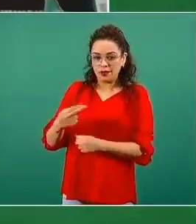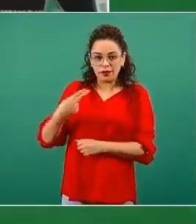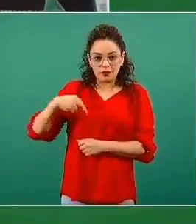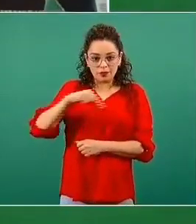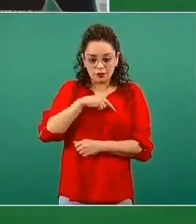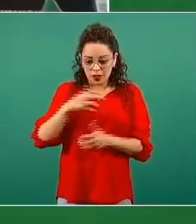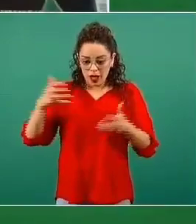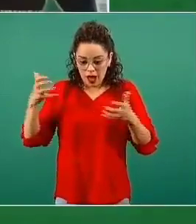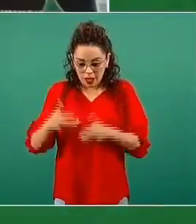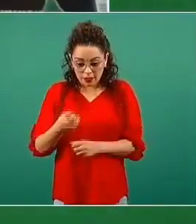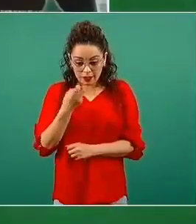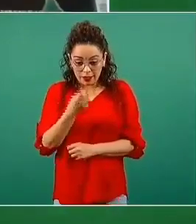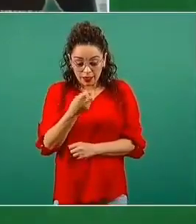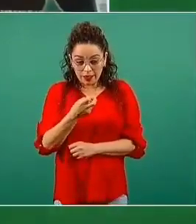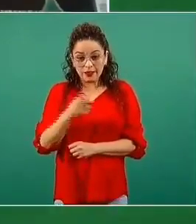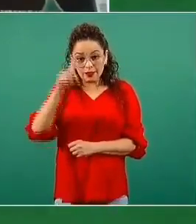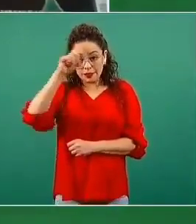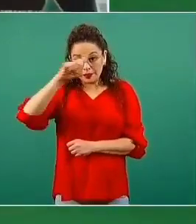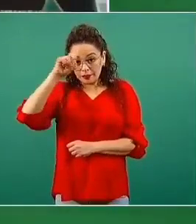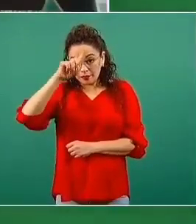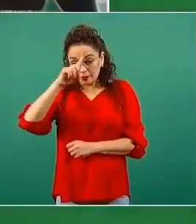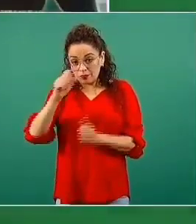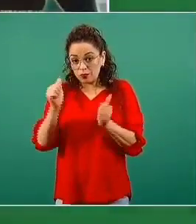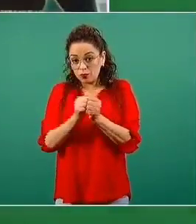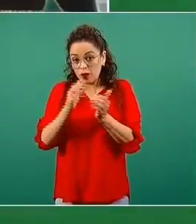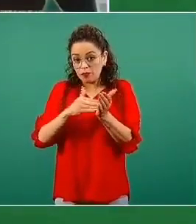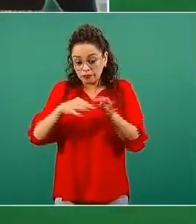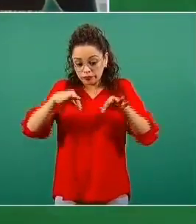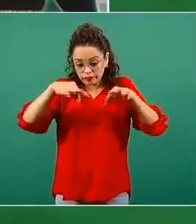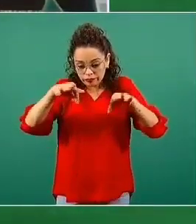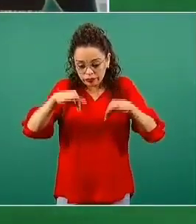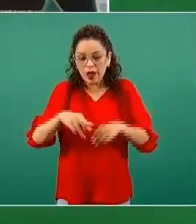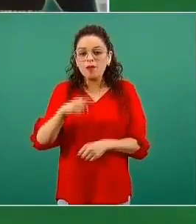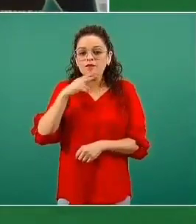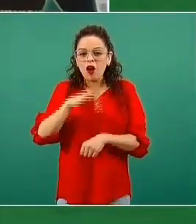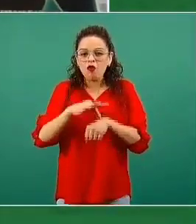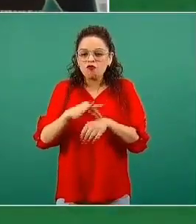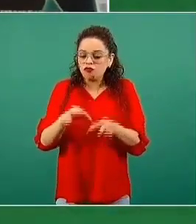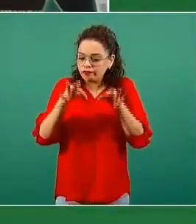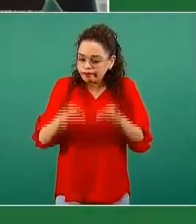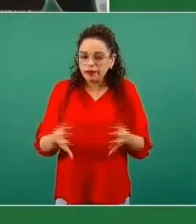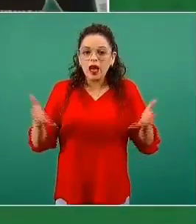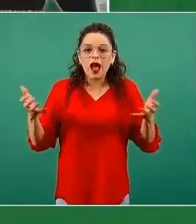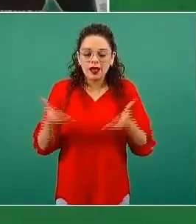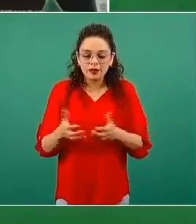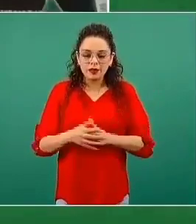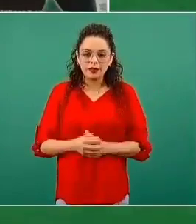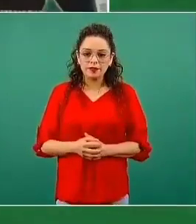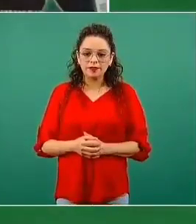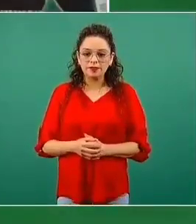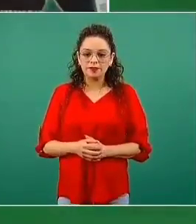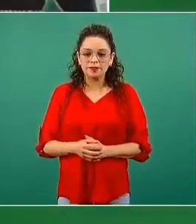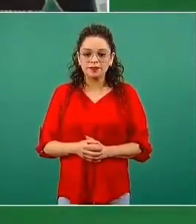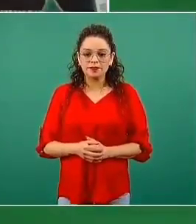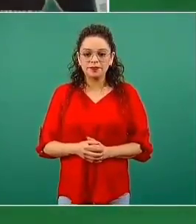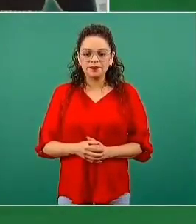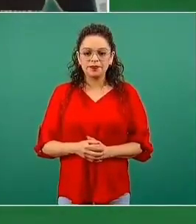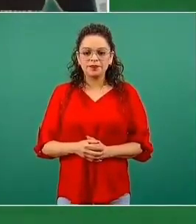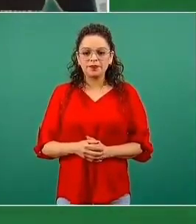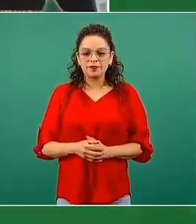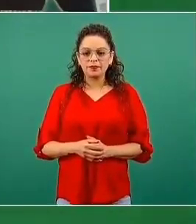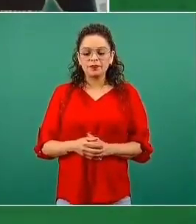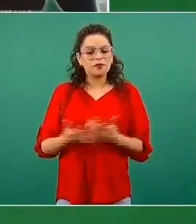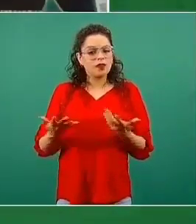acciones prácticas. Y en cuanto a la inequidad y la desigualdad, que seguramente mis colegas